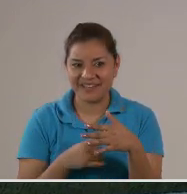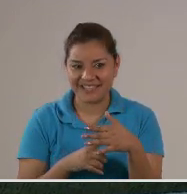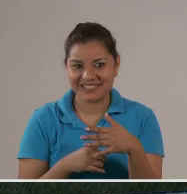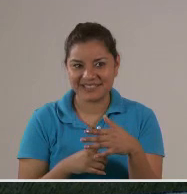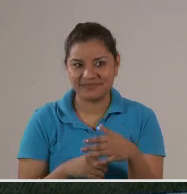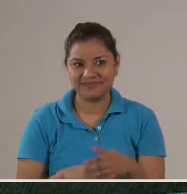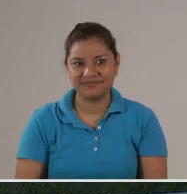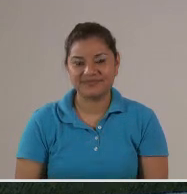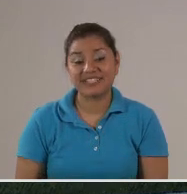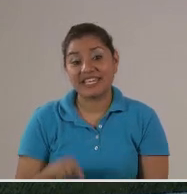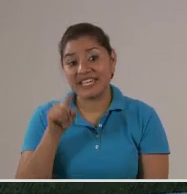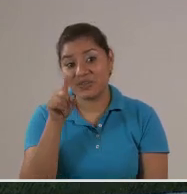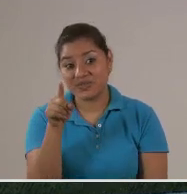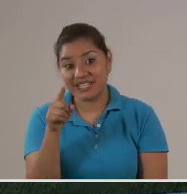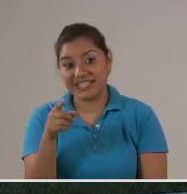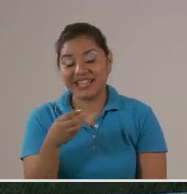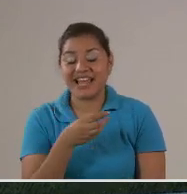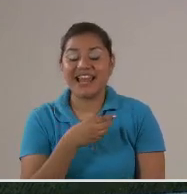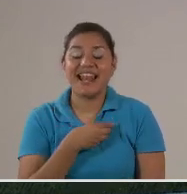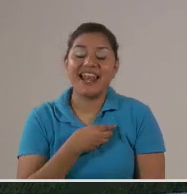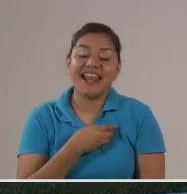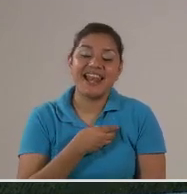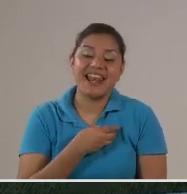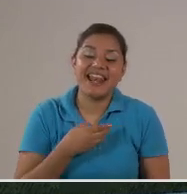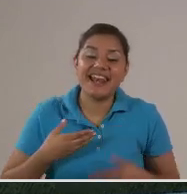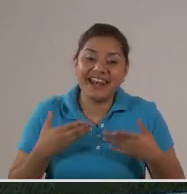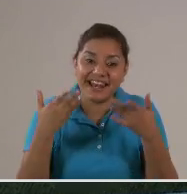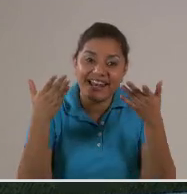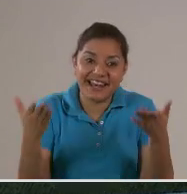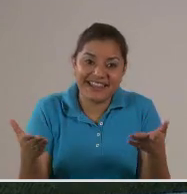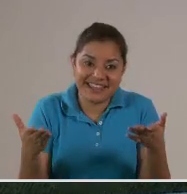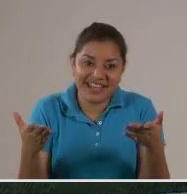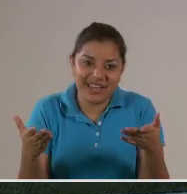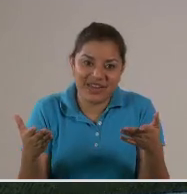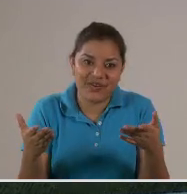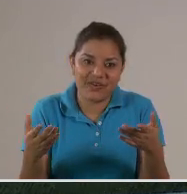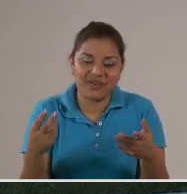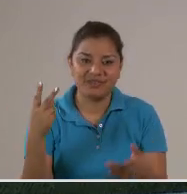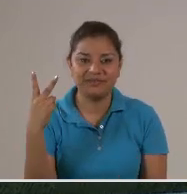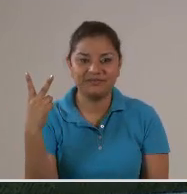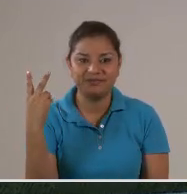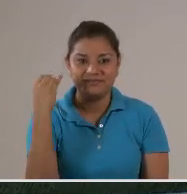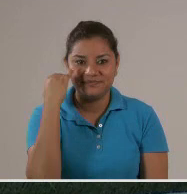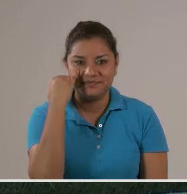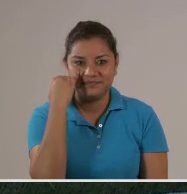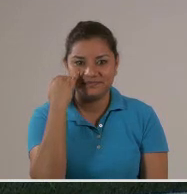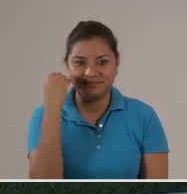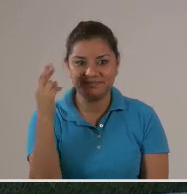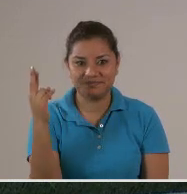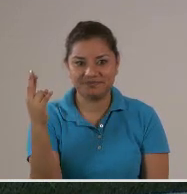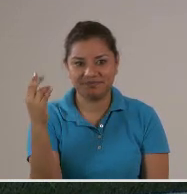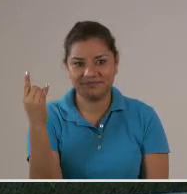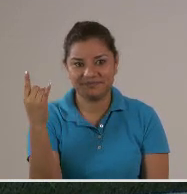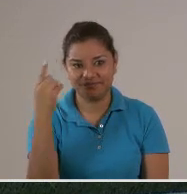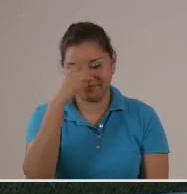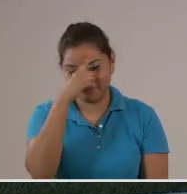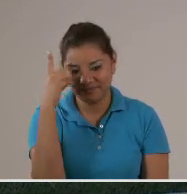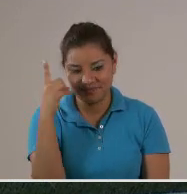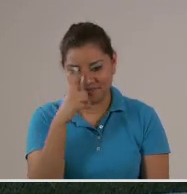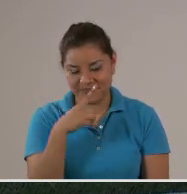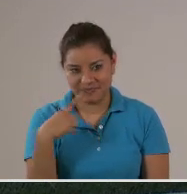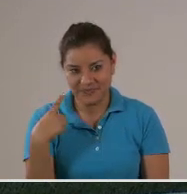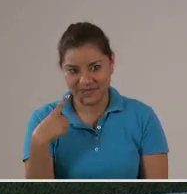su cuerpo virus atenuados para que su organismo los somara le sacar el ADN y cuando viniera el virus que ya no estaba